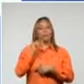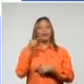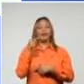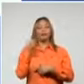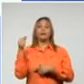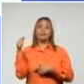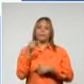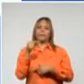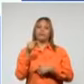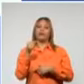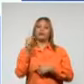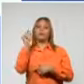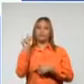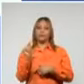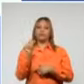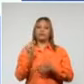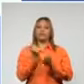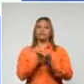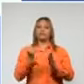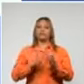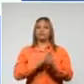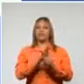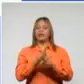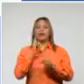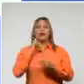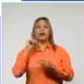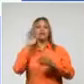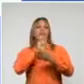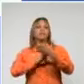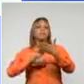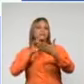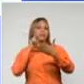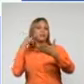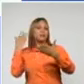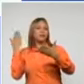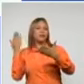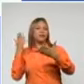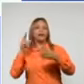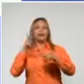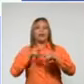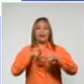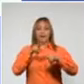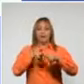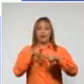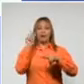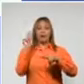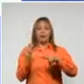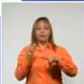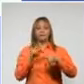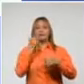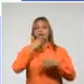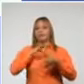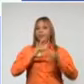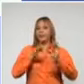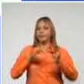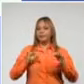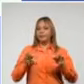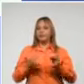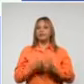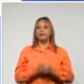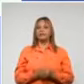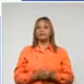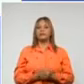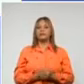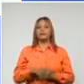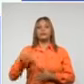casos, y bueno, pues está representado los casos de La Habana, los casos de Artemisa, los casos de